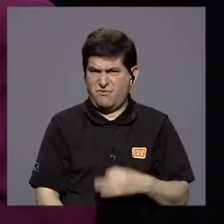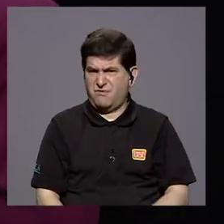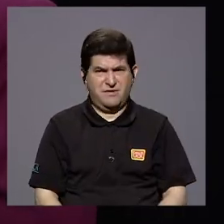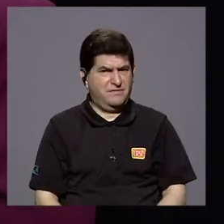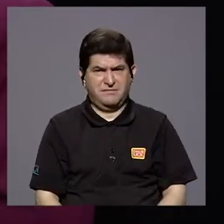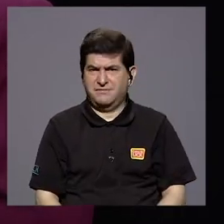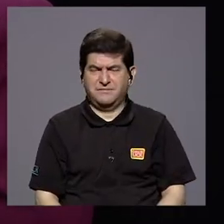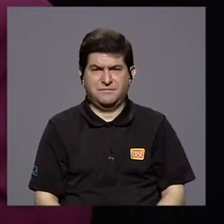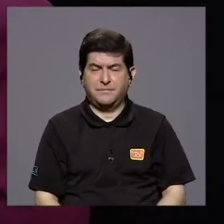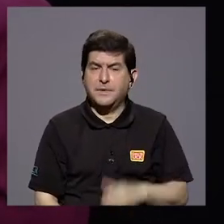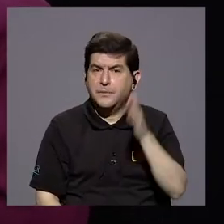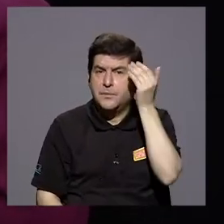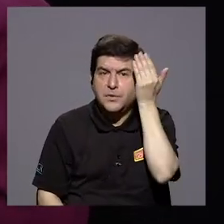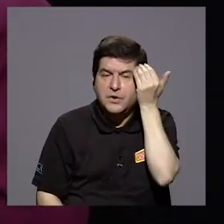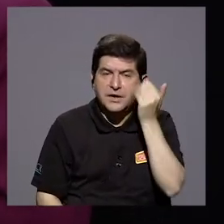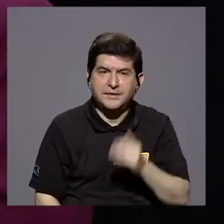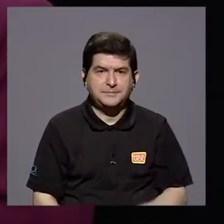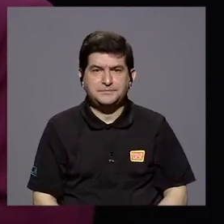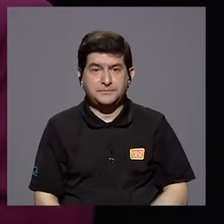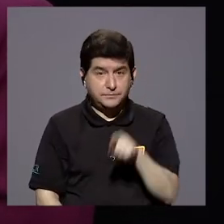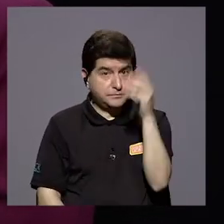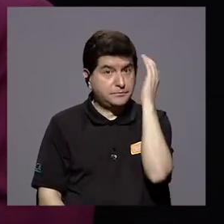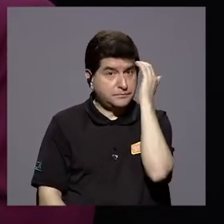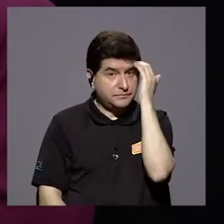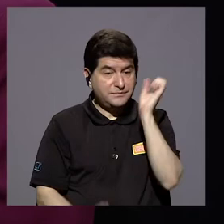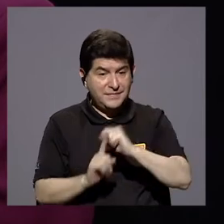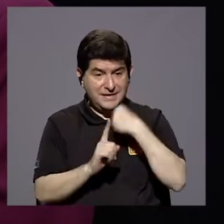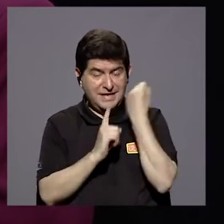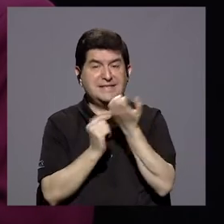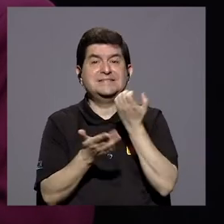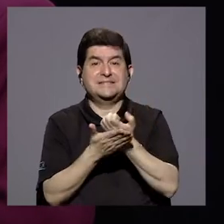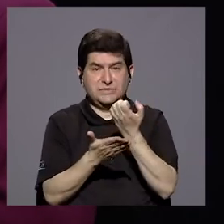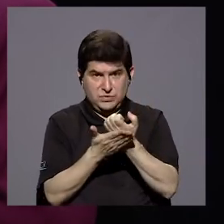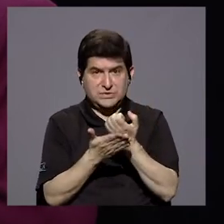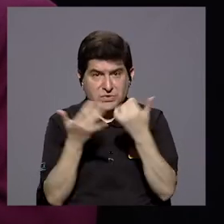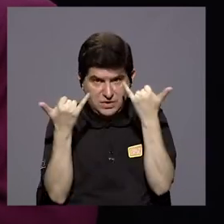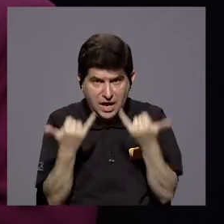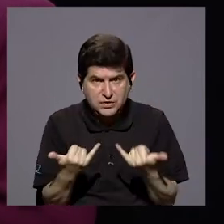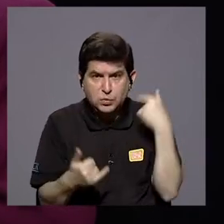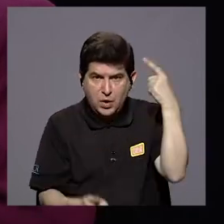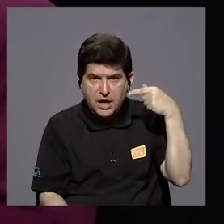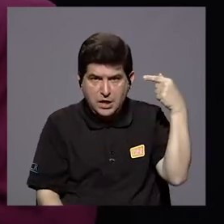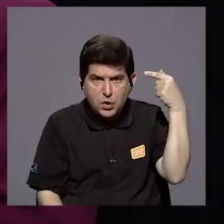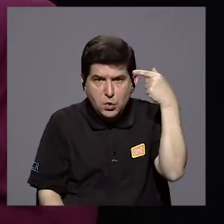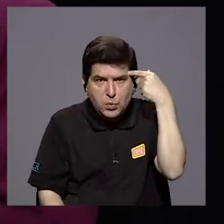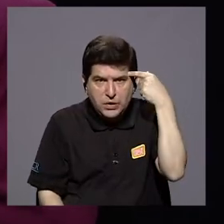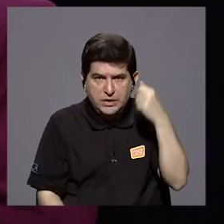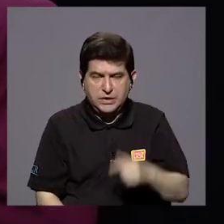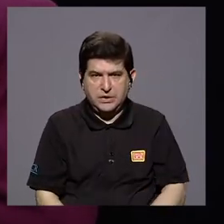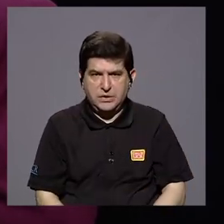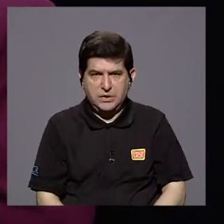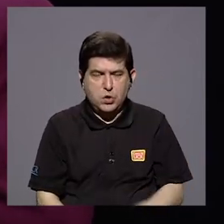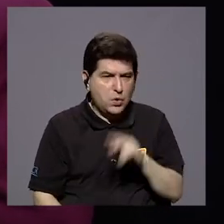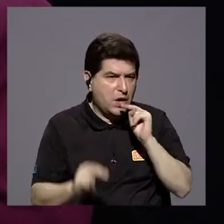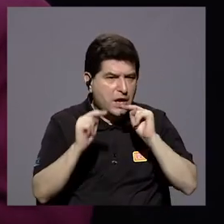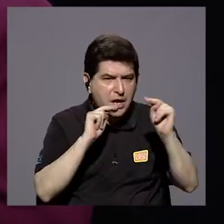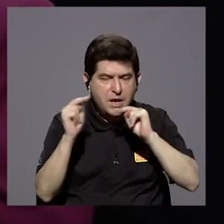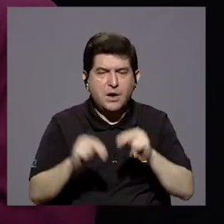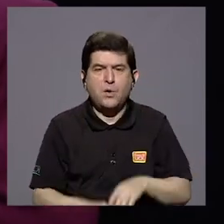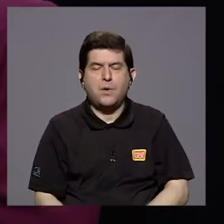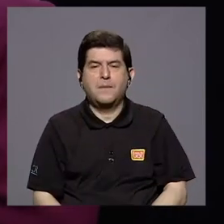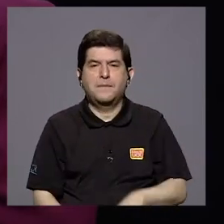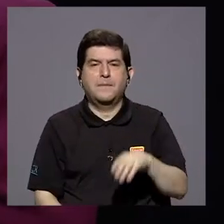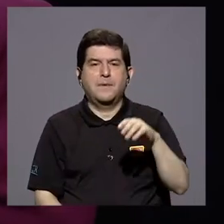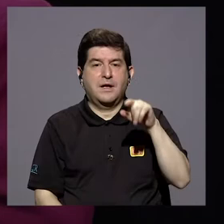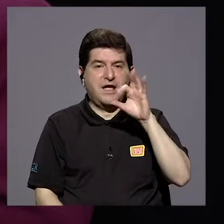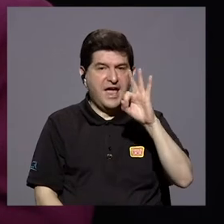eso, porque no, usted sabe que por la situación económica, el gobierno, haciendo la negociación con el BID,